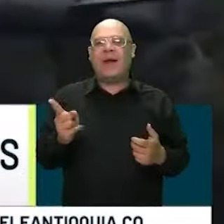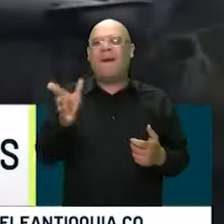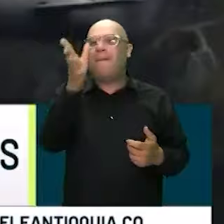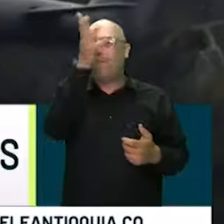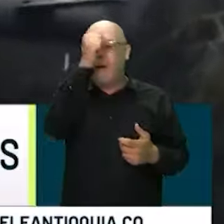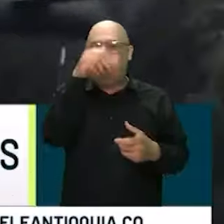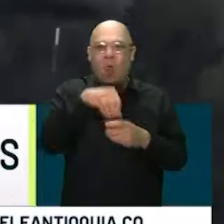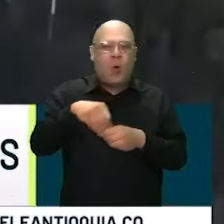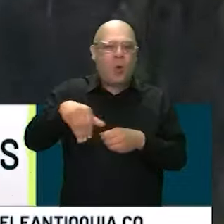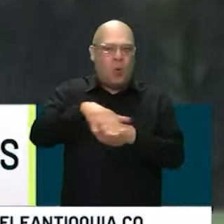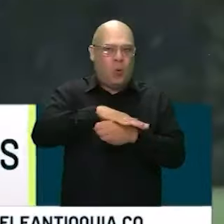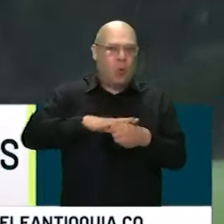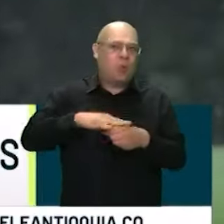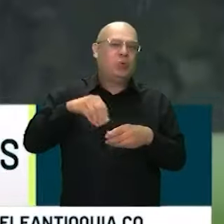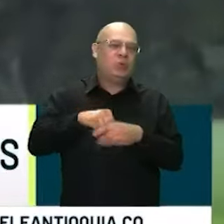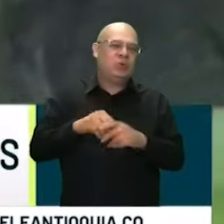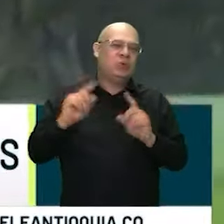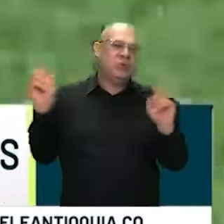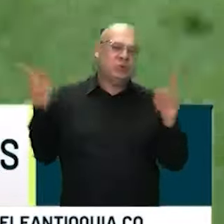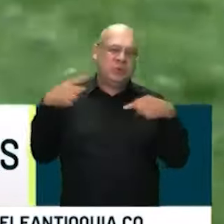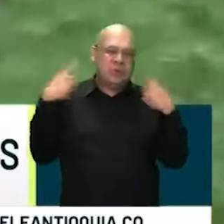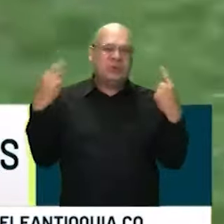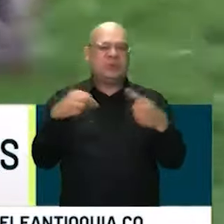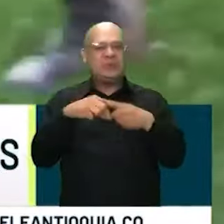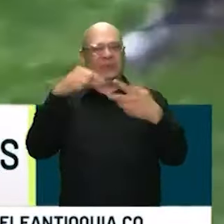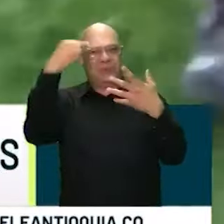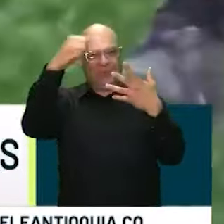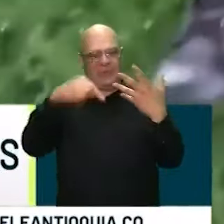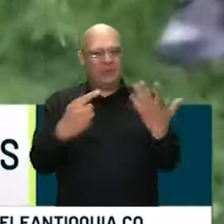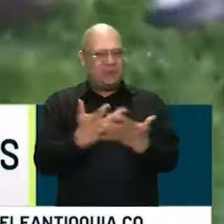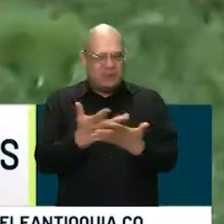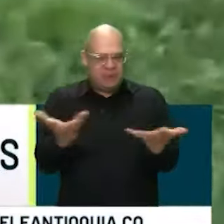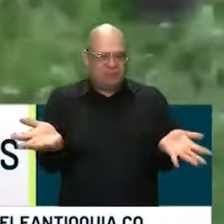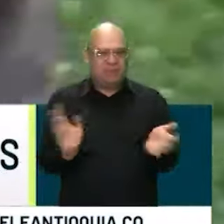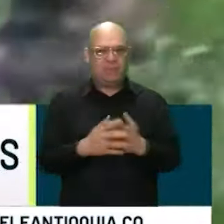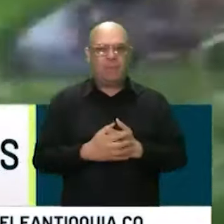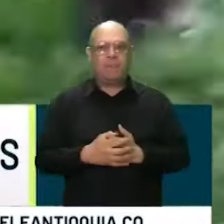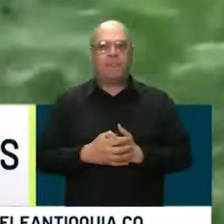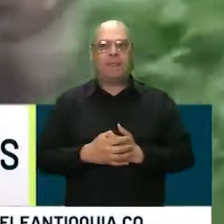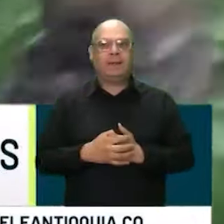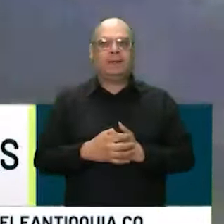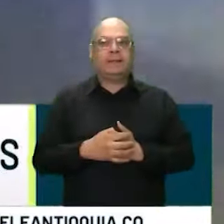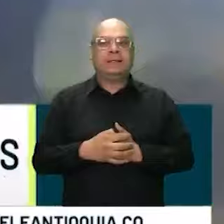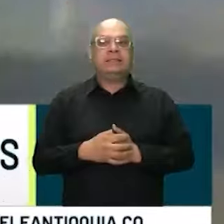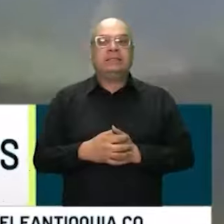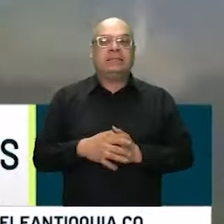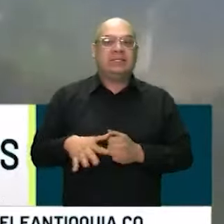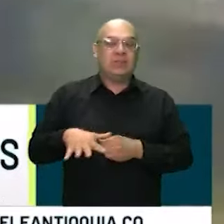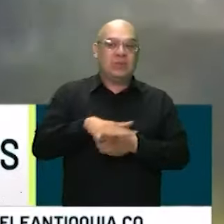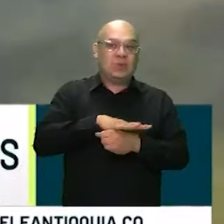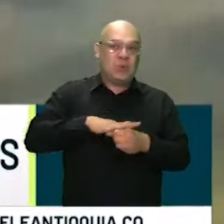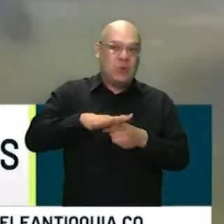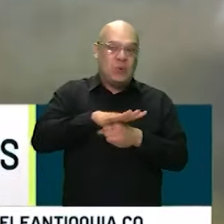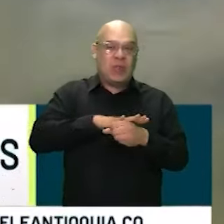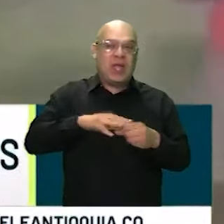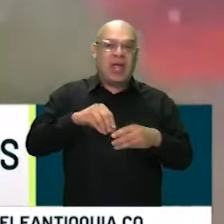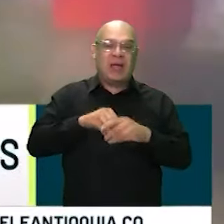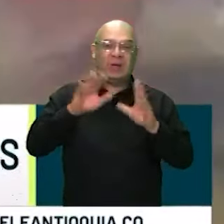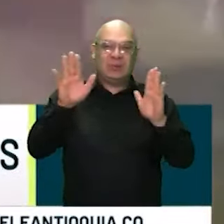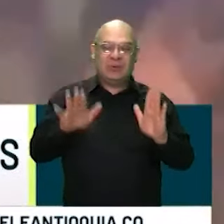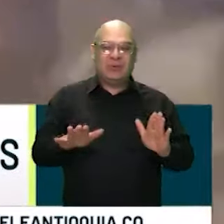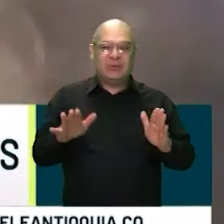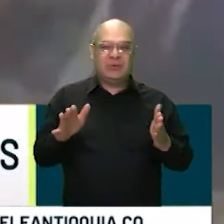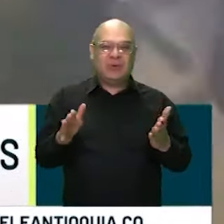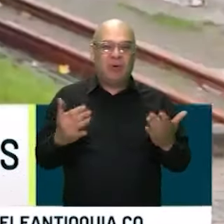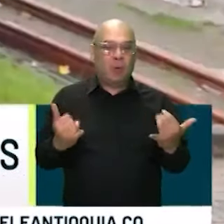economías ilícitas, reclutamiento, etc. Y es una zona quebrada. En este momento